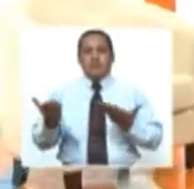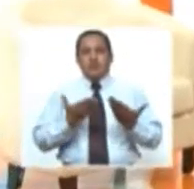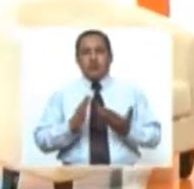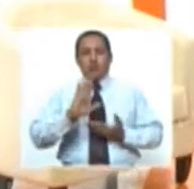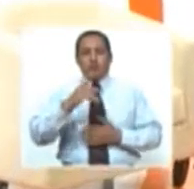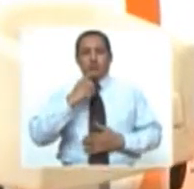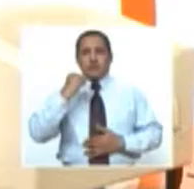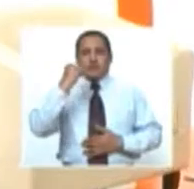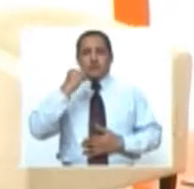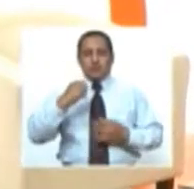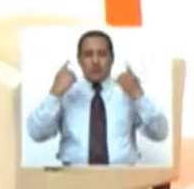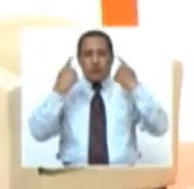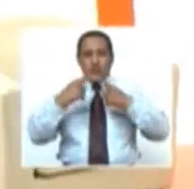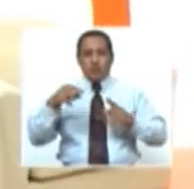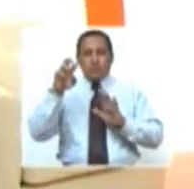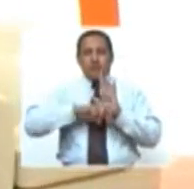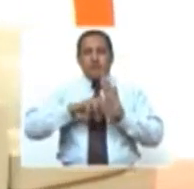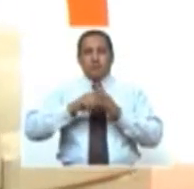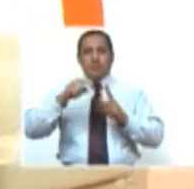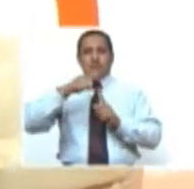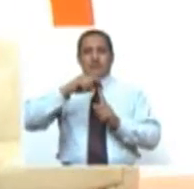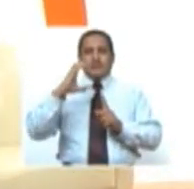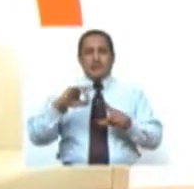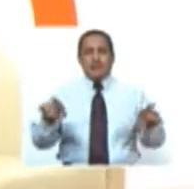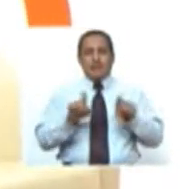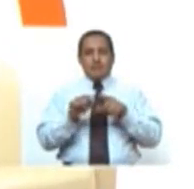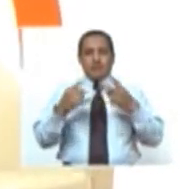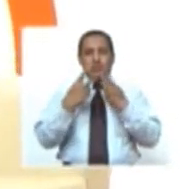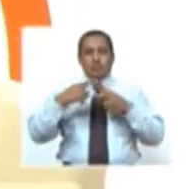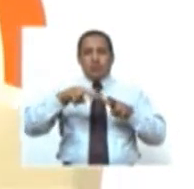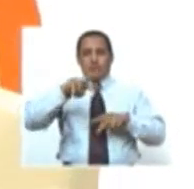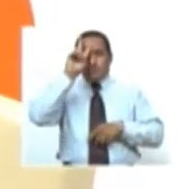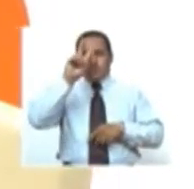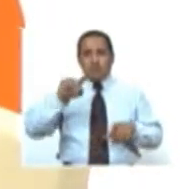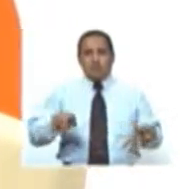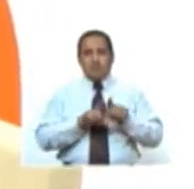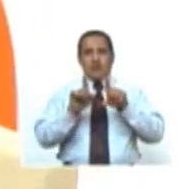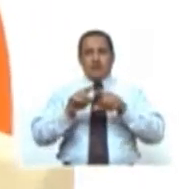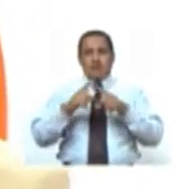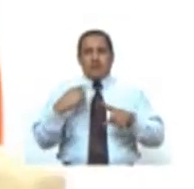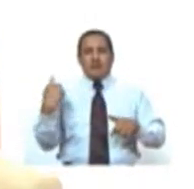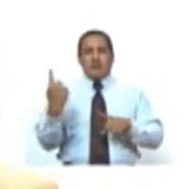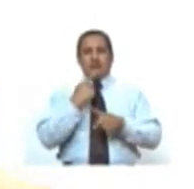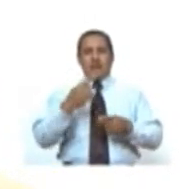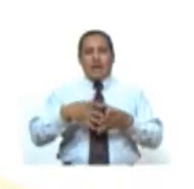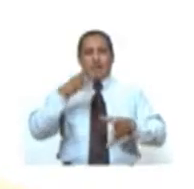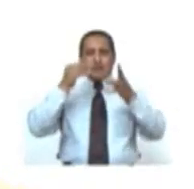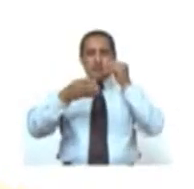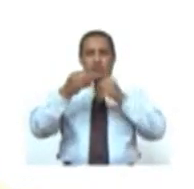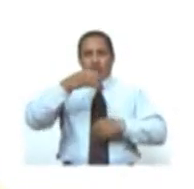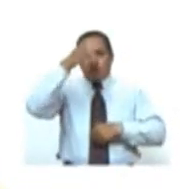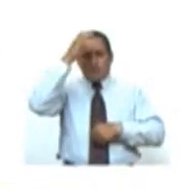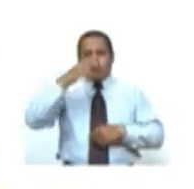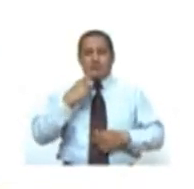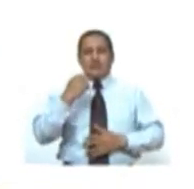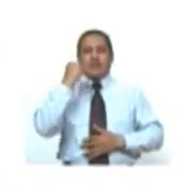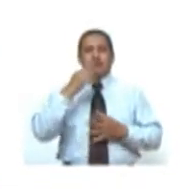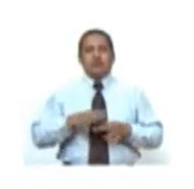Bienvenidos a Tus Derechos, programa producido por el Tribunal Constitucional y por TV Perú, y que busca transmitir el conocimiento de los